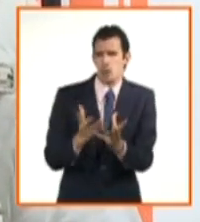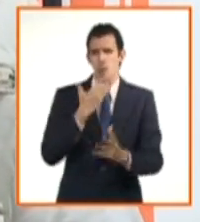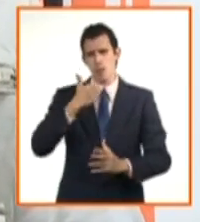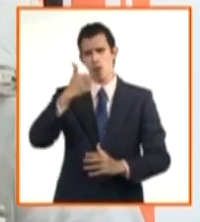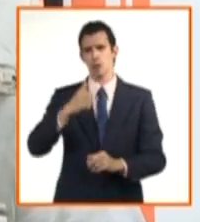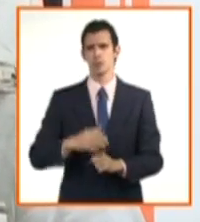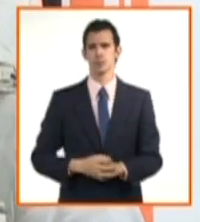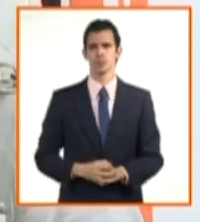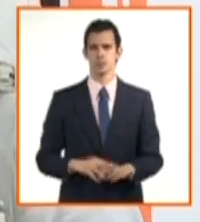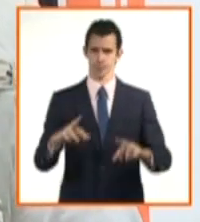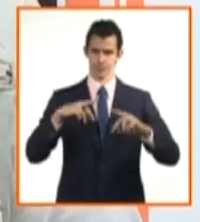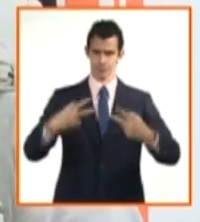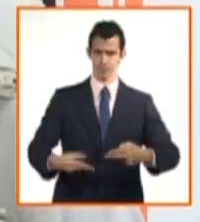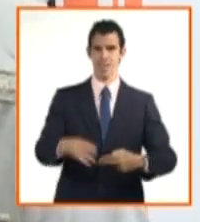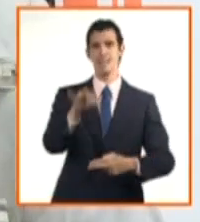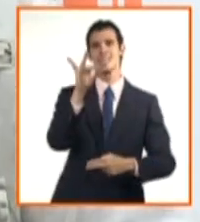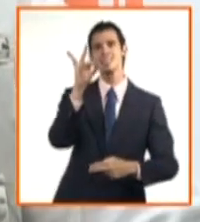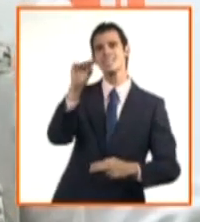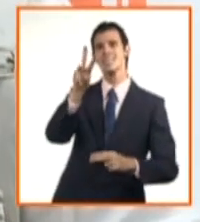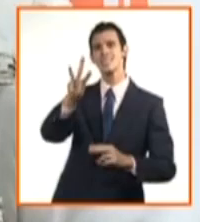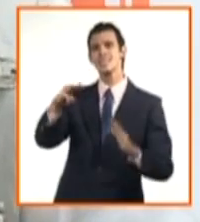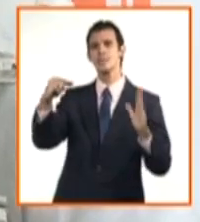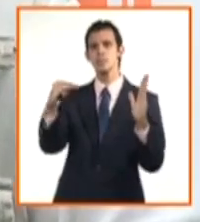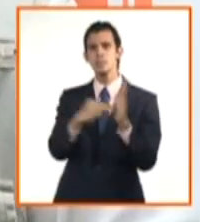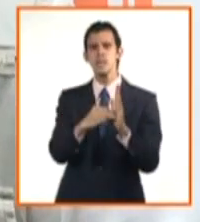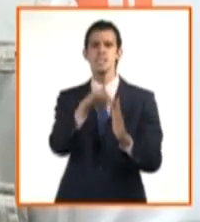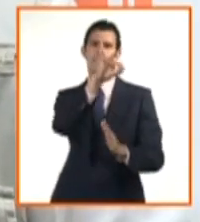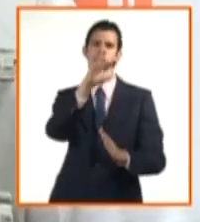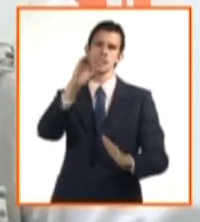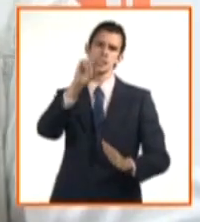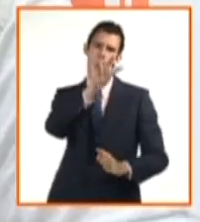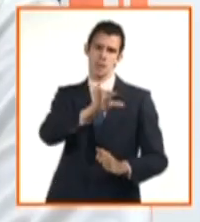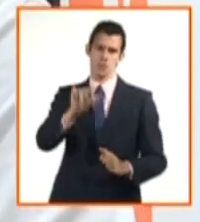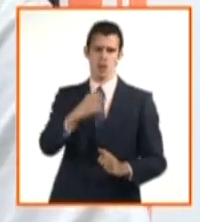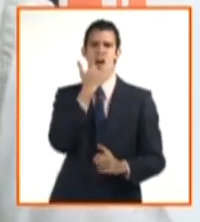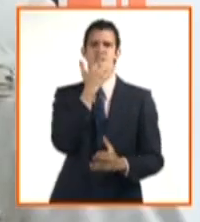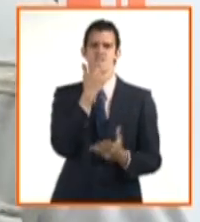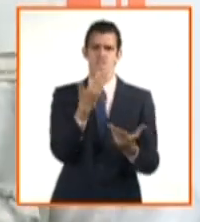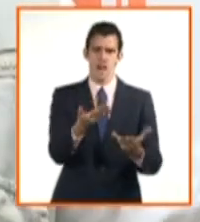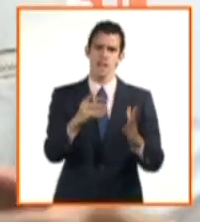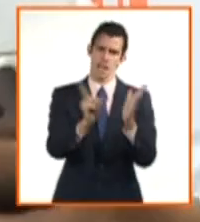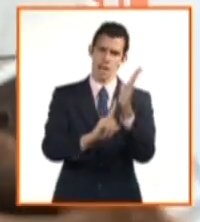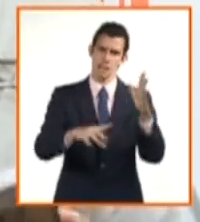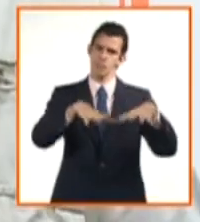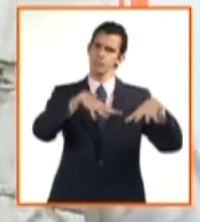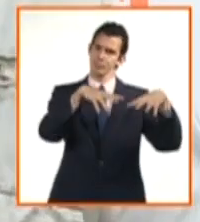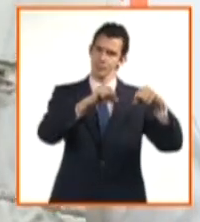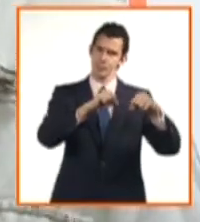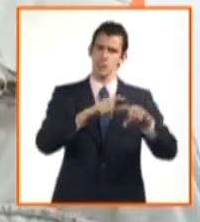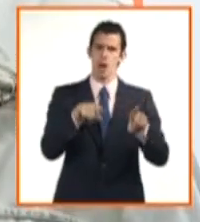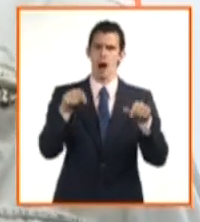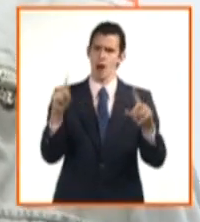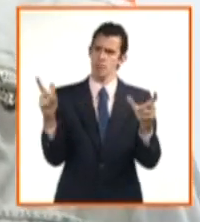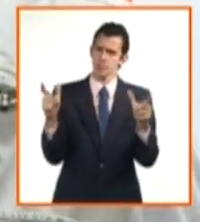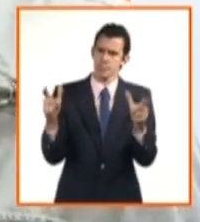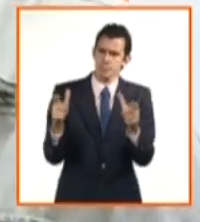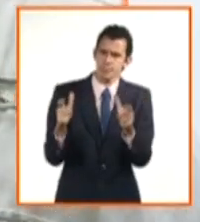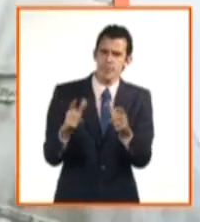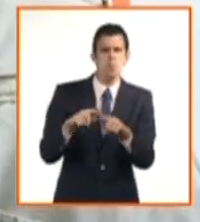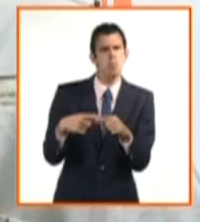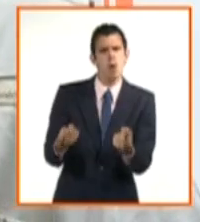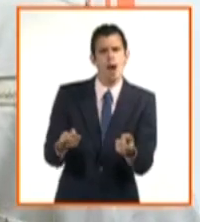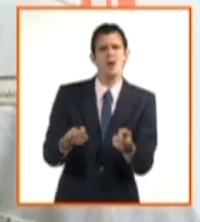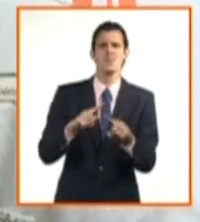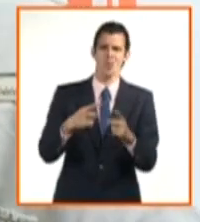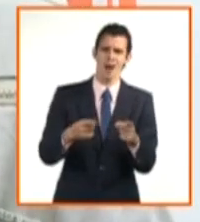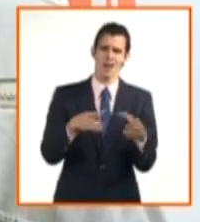73 mil 700 consumidores pero esa cifra ya ha disminuido en este minuto y aprovechar esta ocasión randy